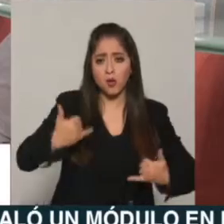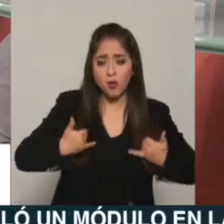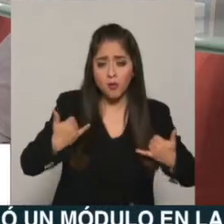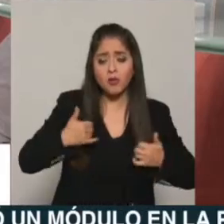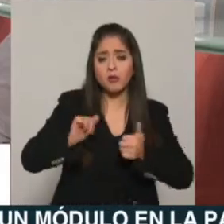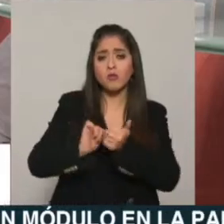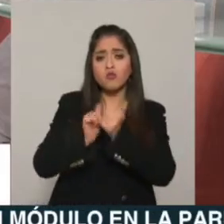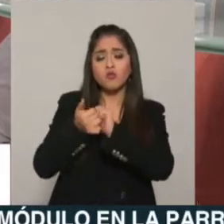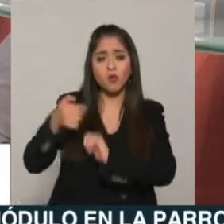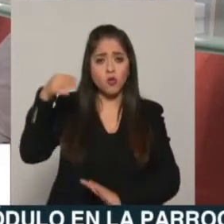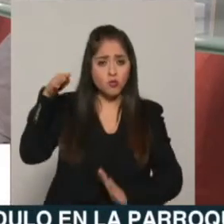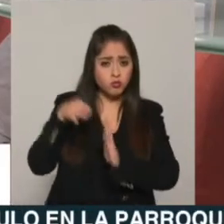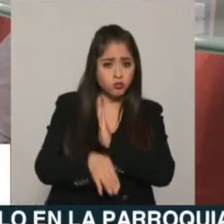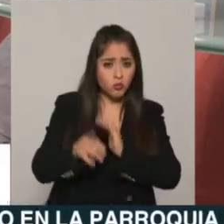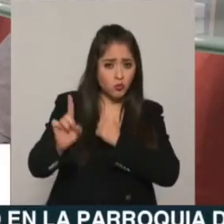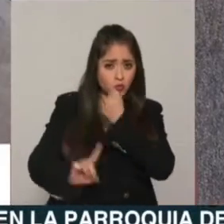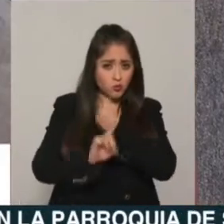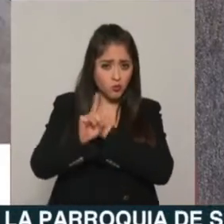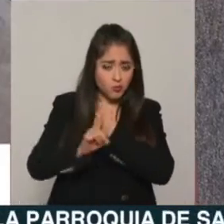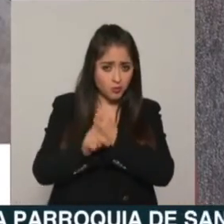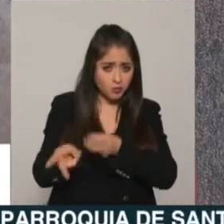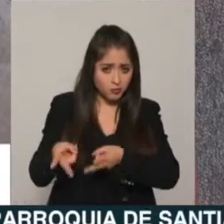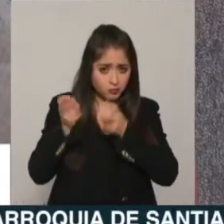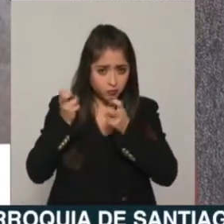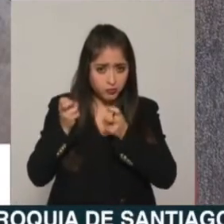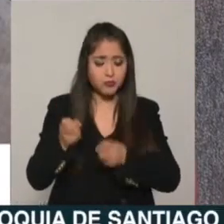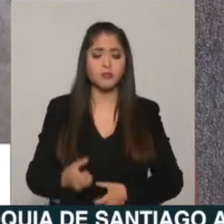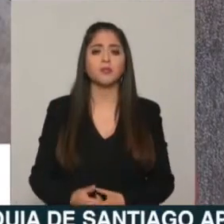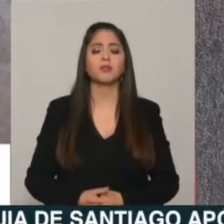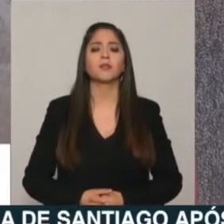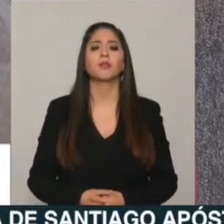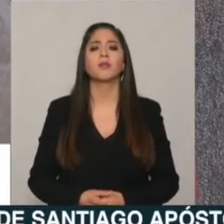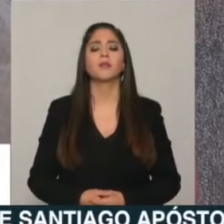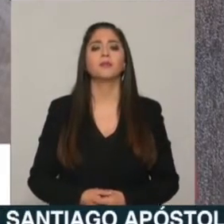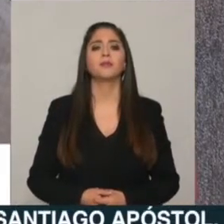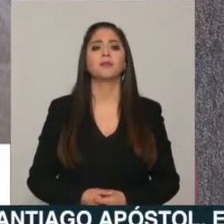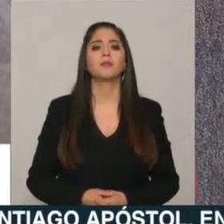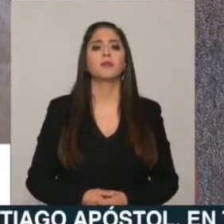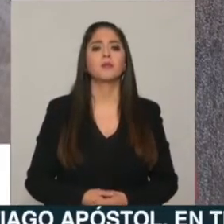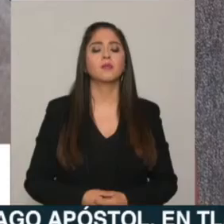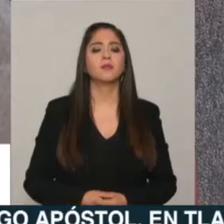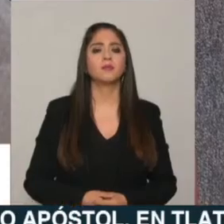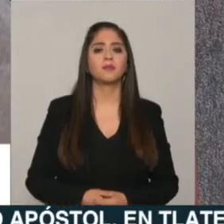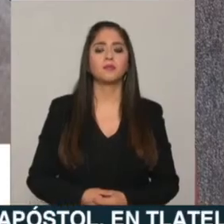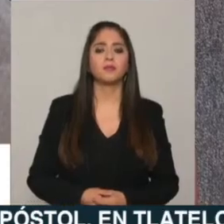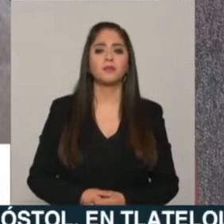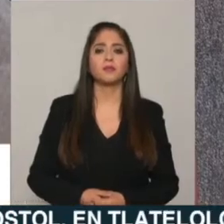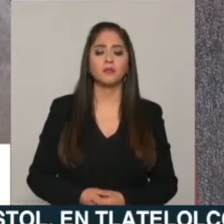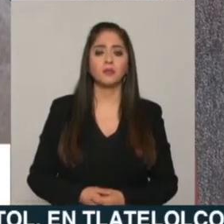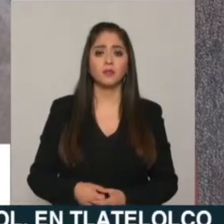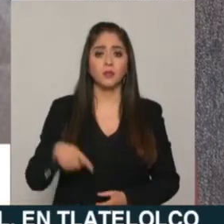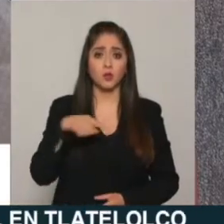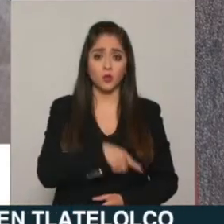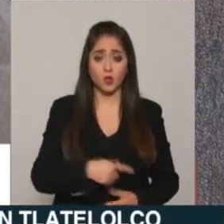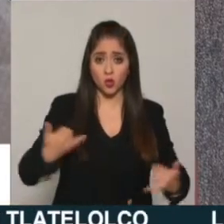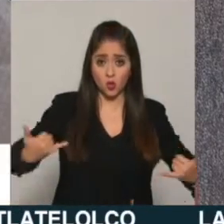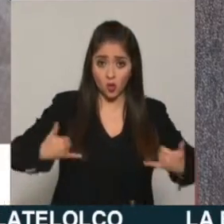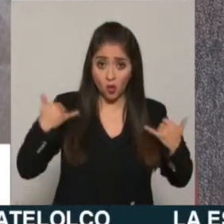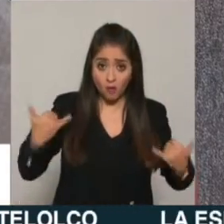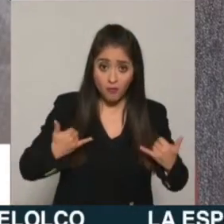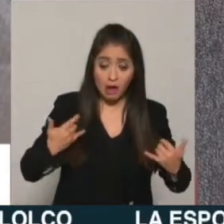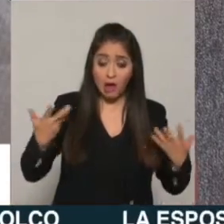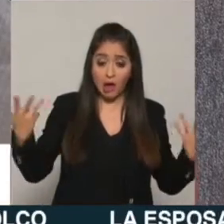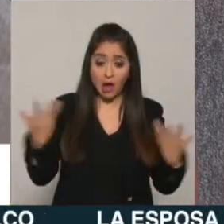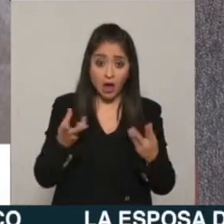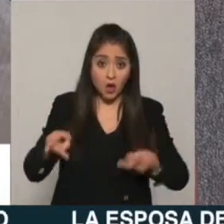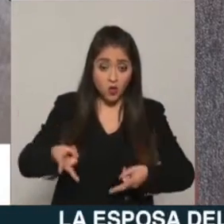caigan en actos delictivos. Así es. En un momento determinado, cuando un adolescente comete delitos, pues desde luego todos nos indignamos, sobre todo